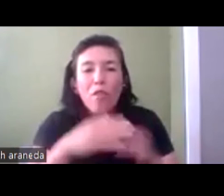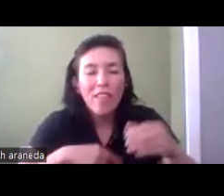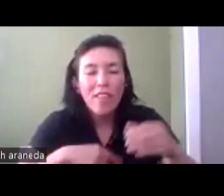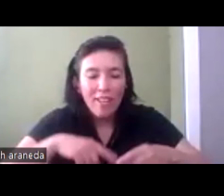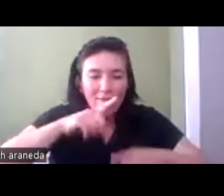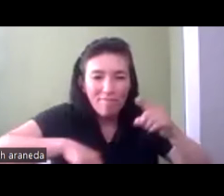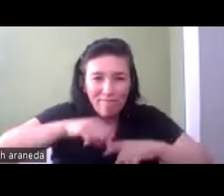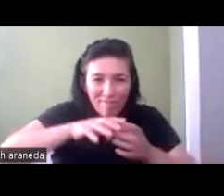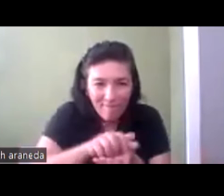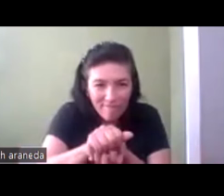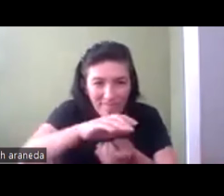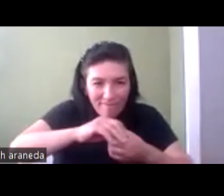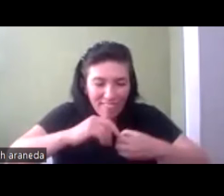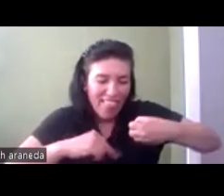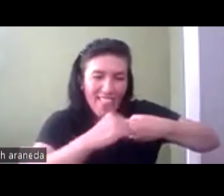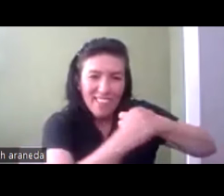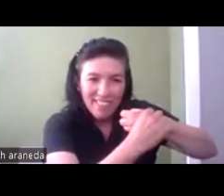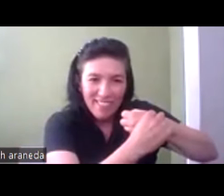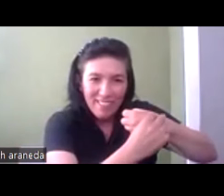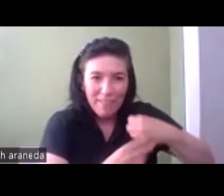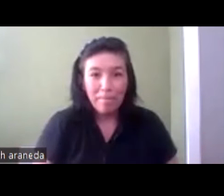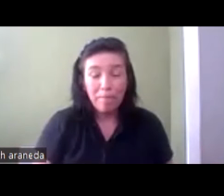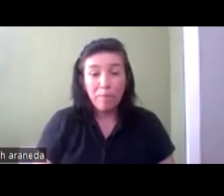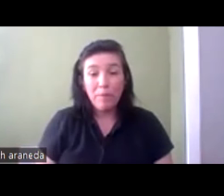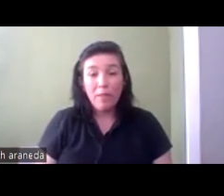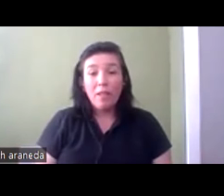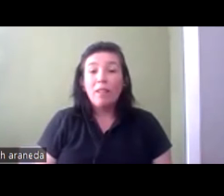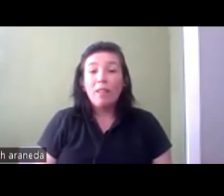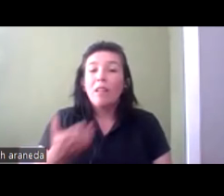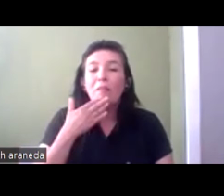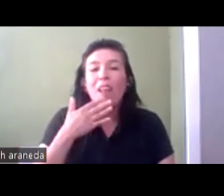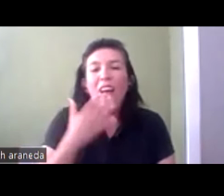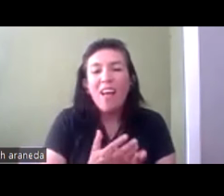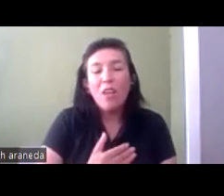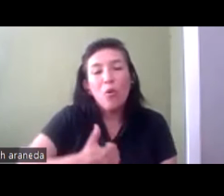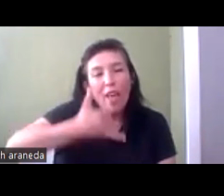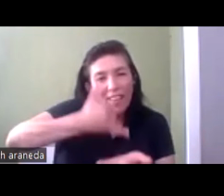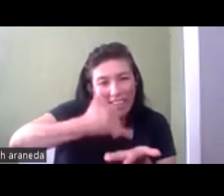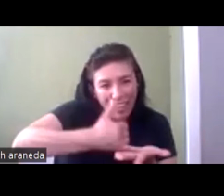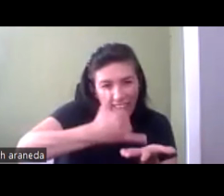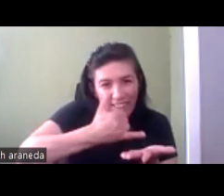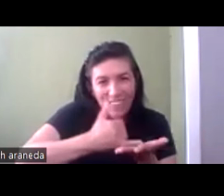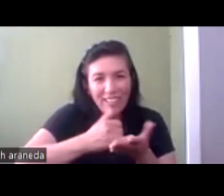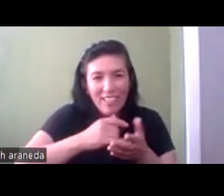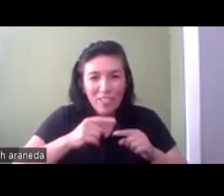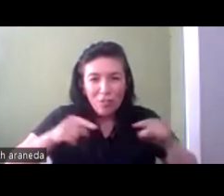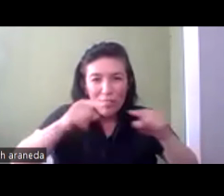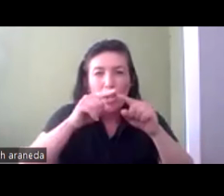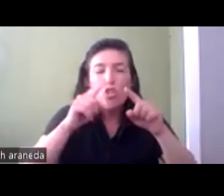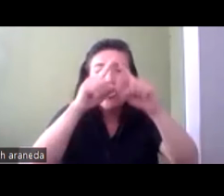Entre los motivos que tenemos acá que proliferan en la fase incaica, tenemos los ajedrezados, las clepsidras, los reticulados, los